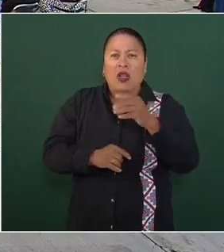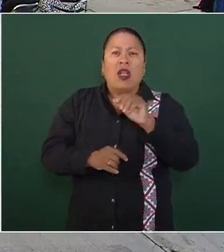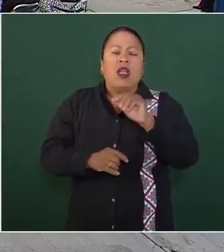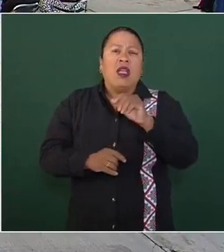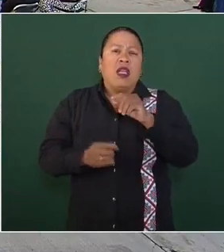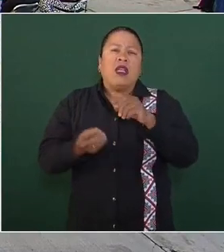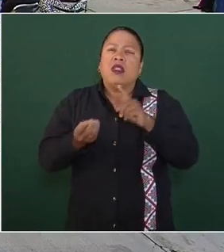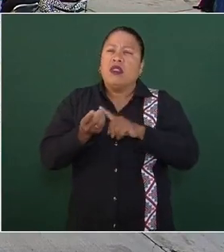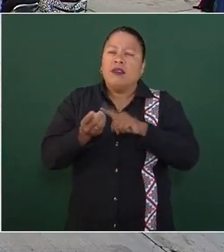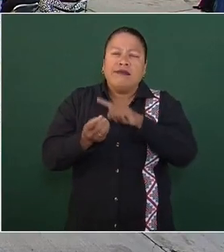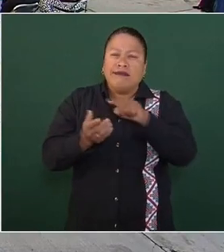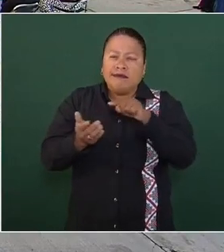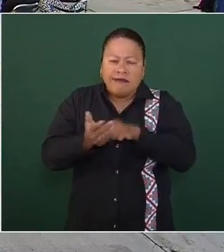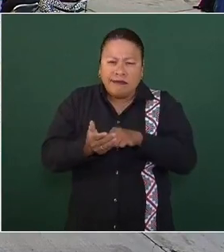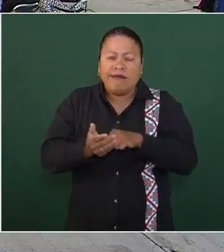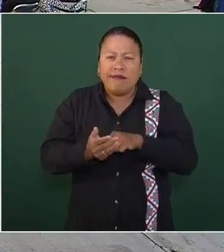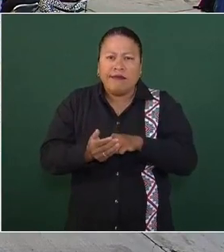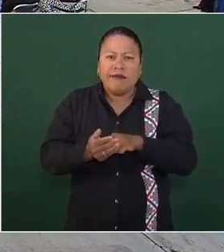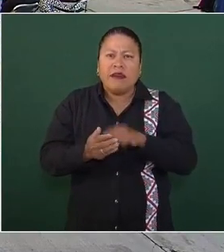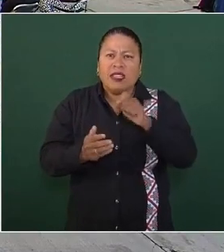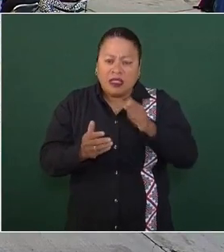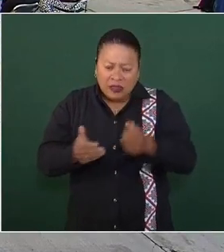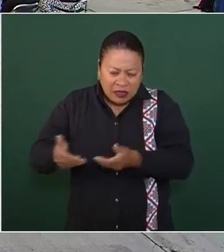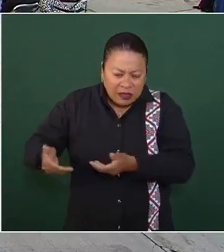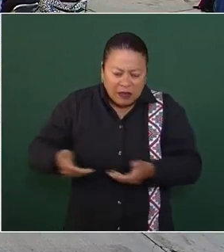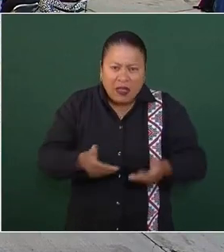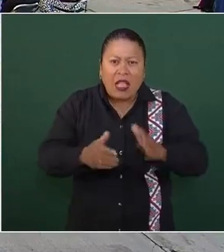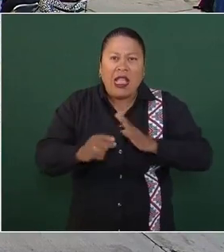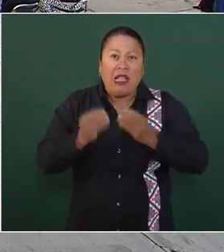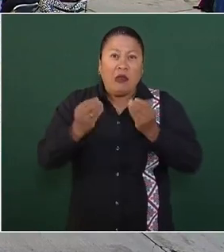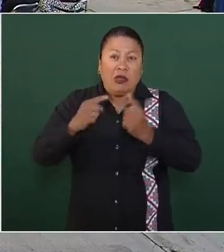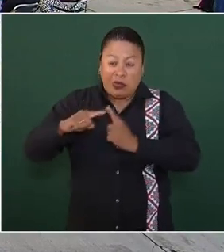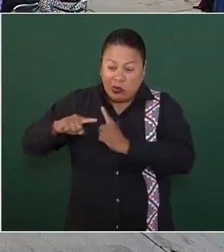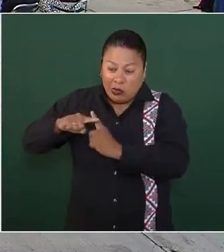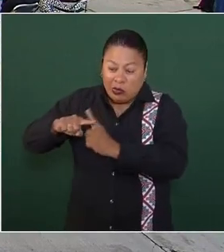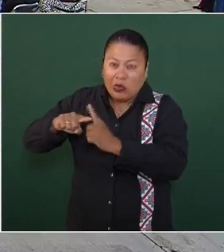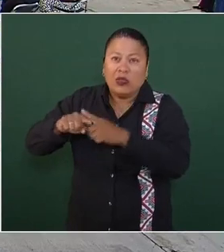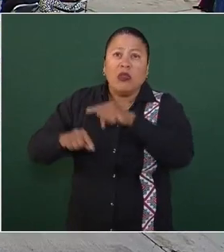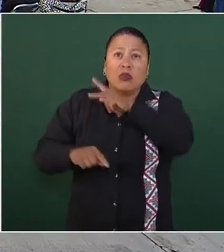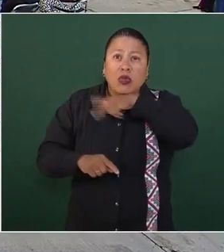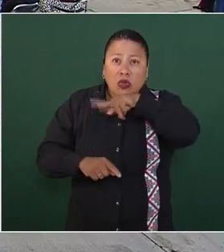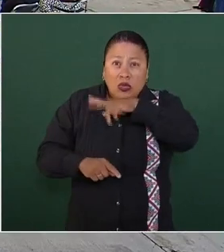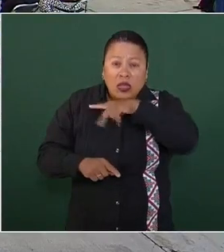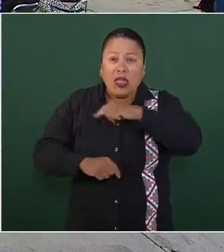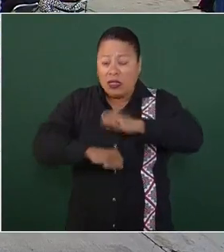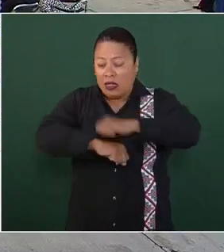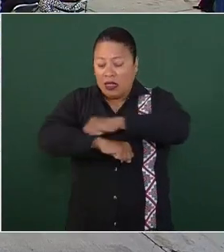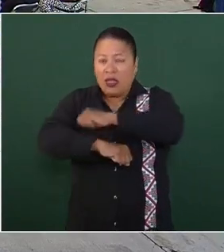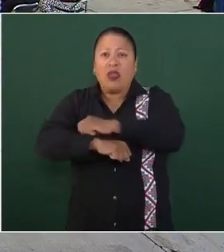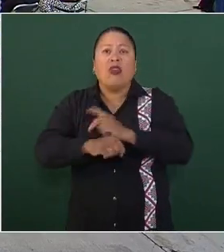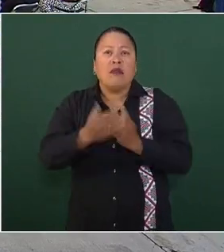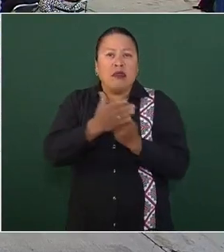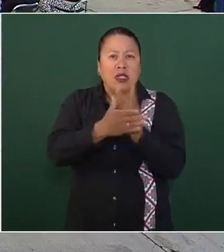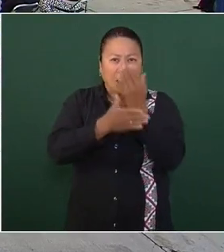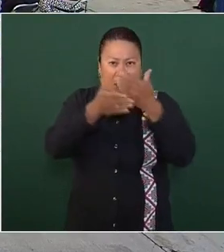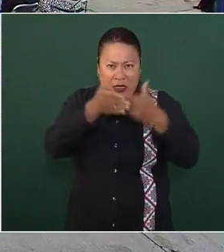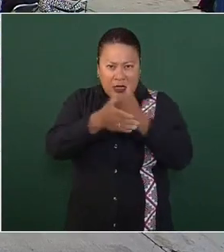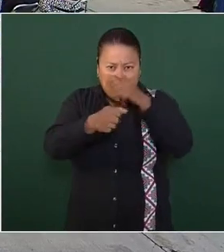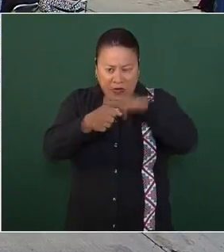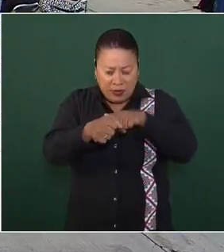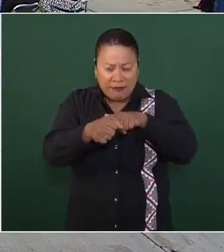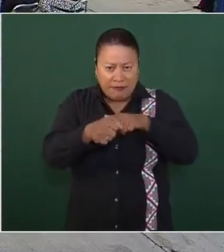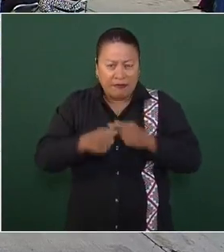donde es un camino de cruces hacia Putla Villa de Guerrero Tlaxiaco y Pinotepa Nacional pues sí